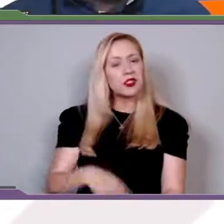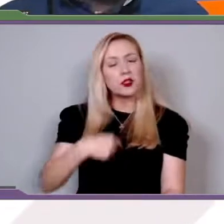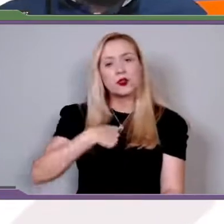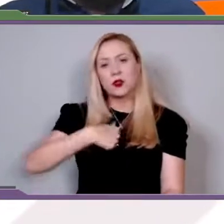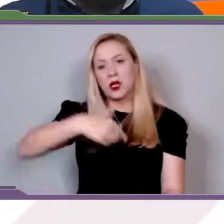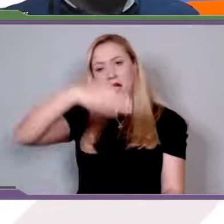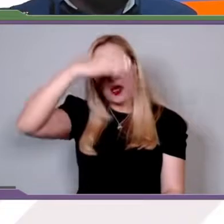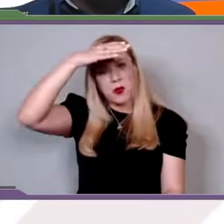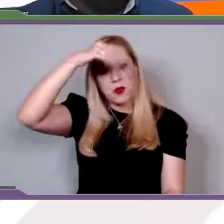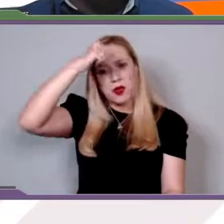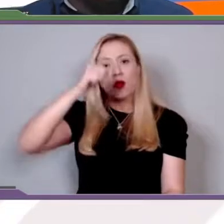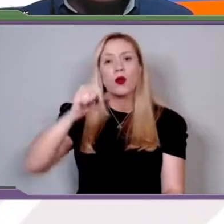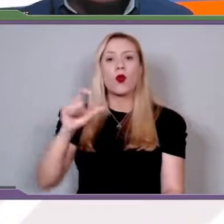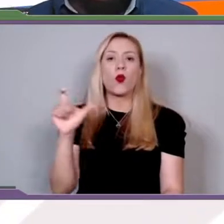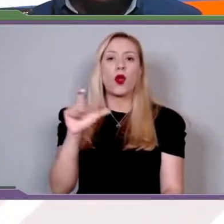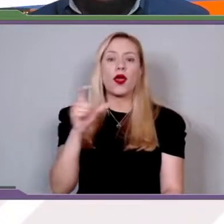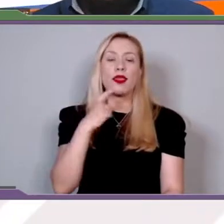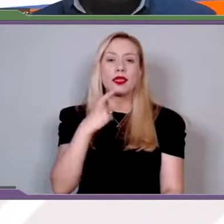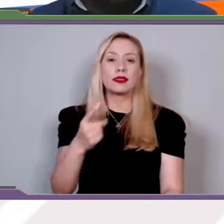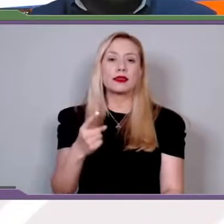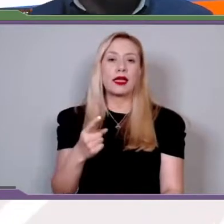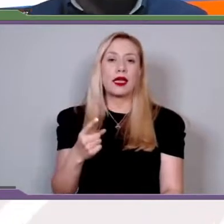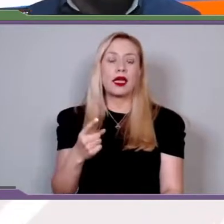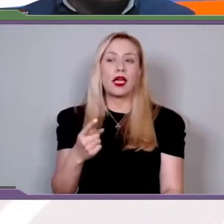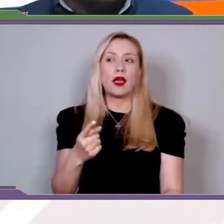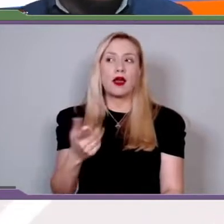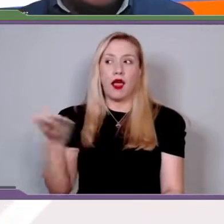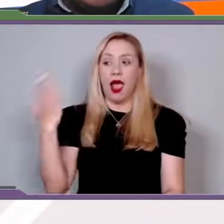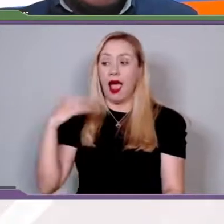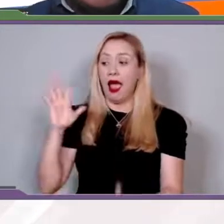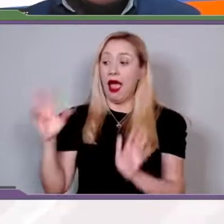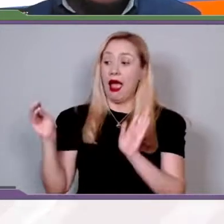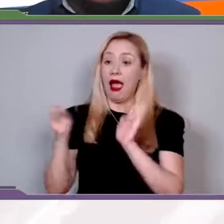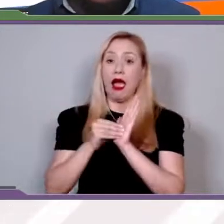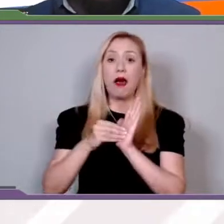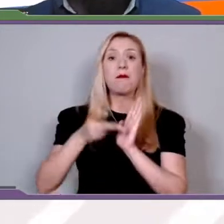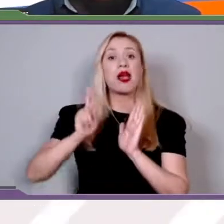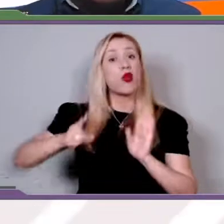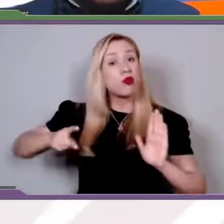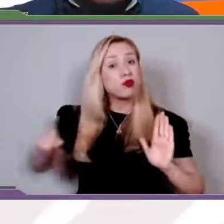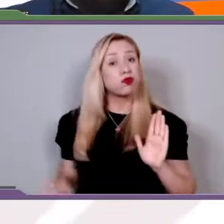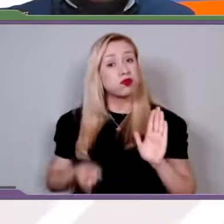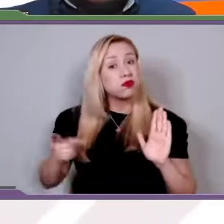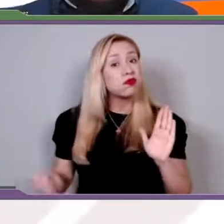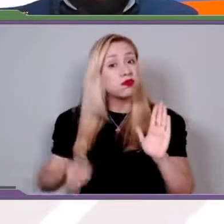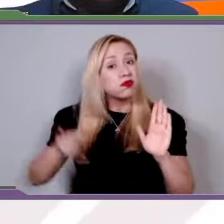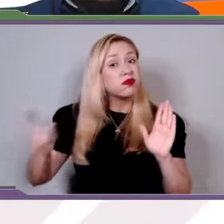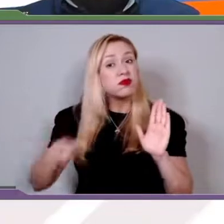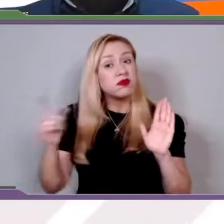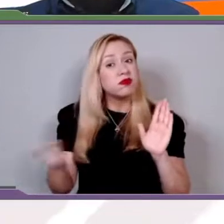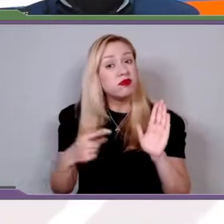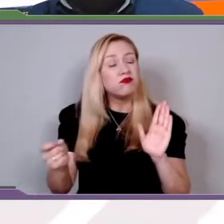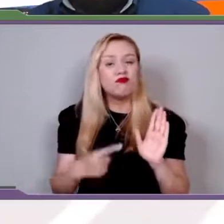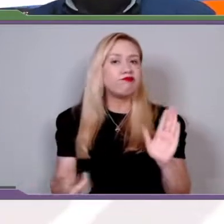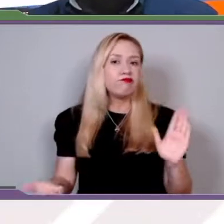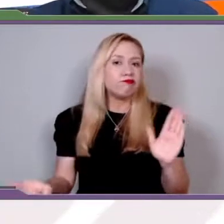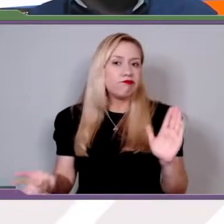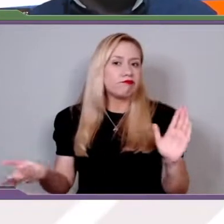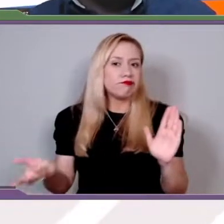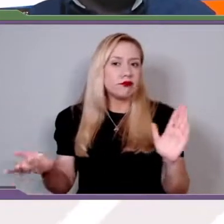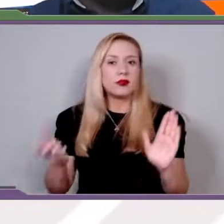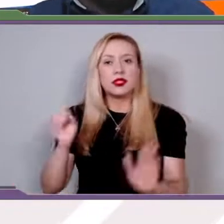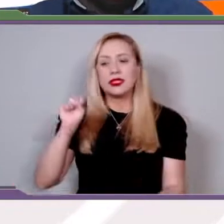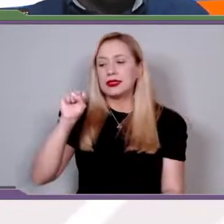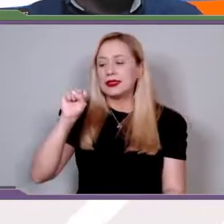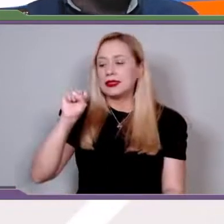de que ya existiera no quiere decir que se tiene que estar perpetuando el sinónimo. Ahora, esto de que senilidad